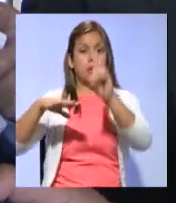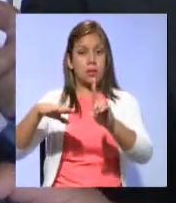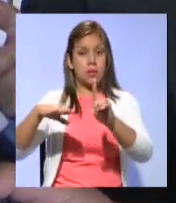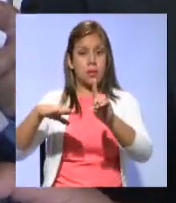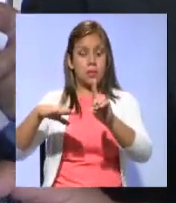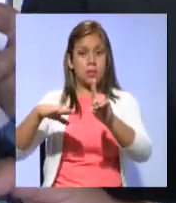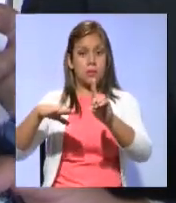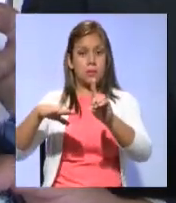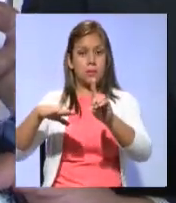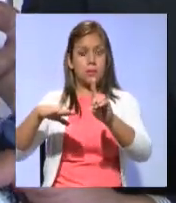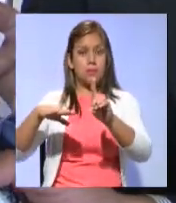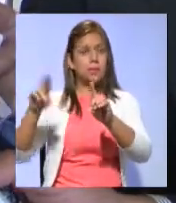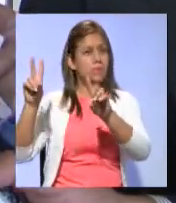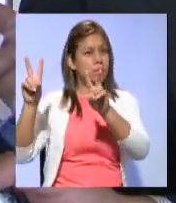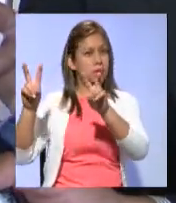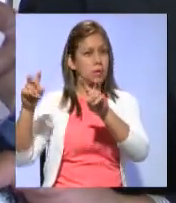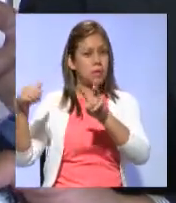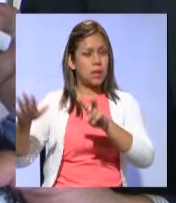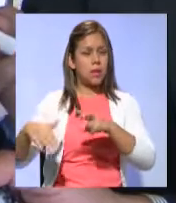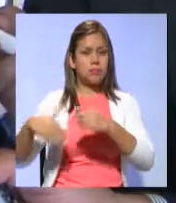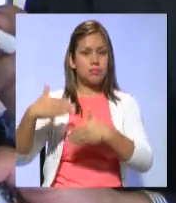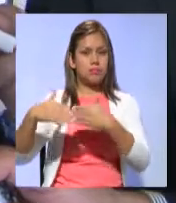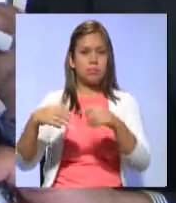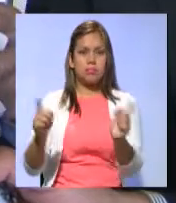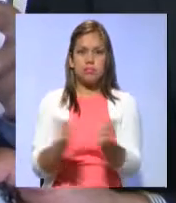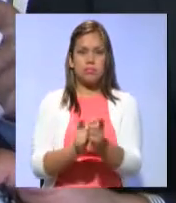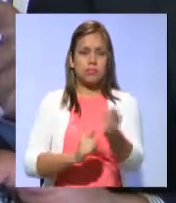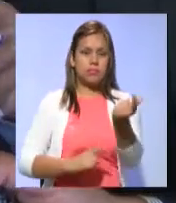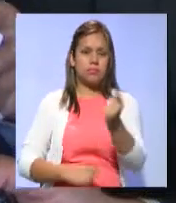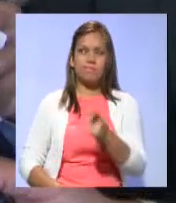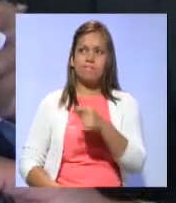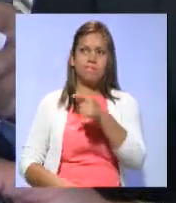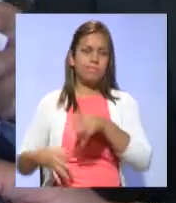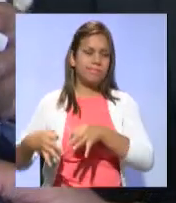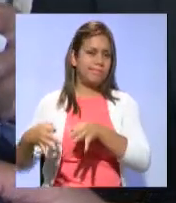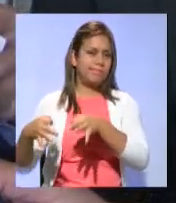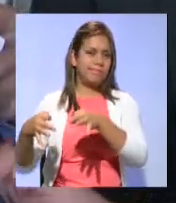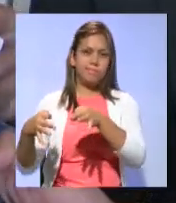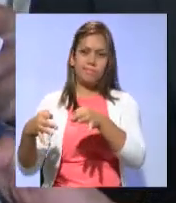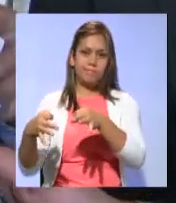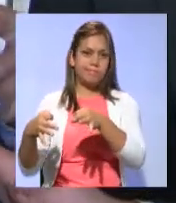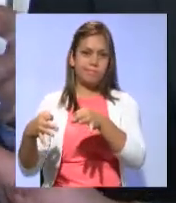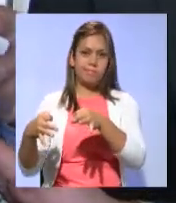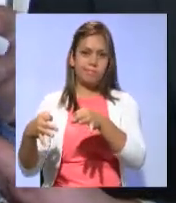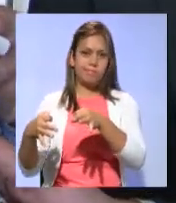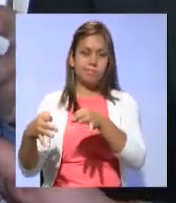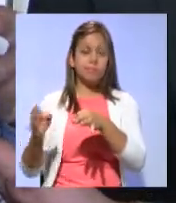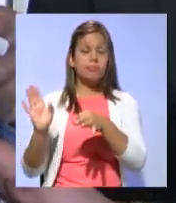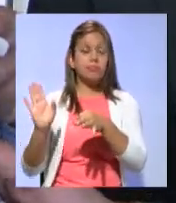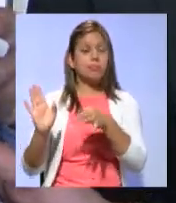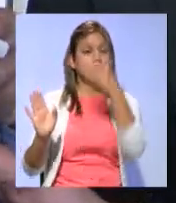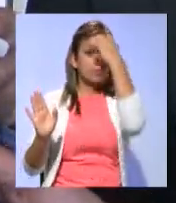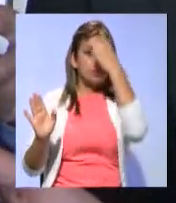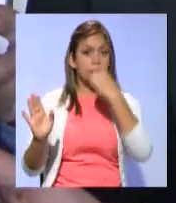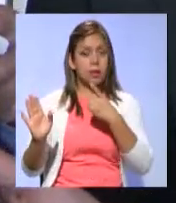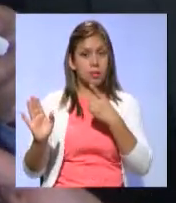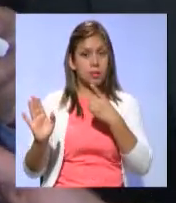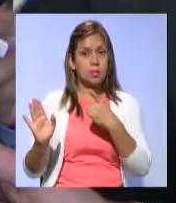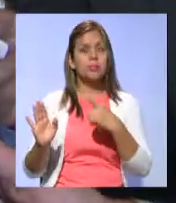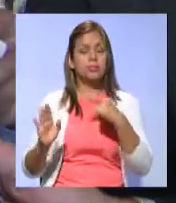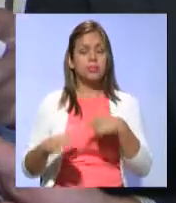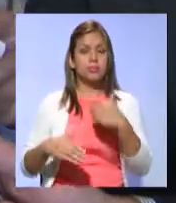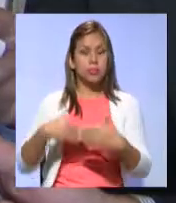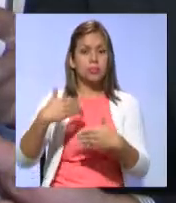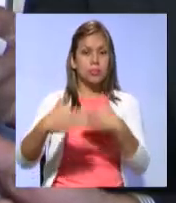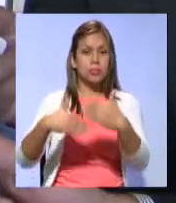este tema se haya procesado con mayor agilidad. Lamentando eso, bueno, lo importante es que ha habido la decisión y que debe ser